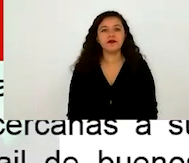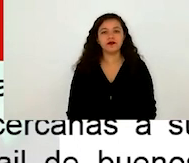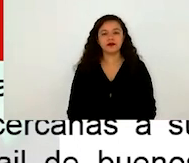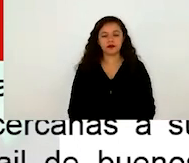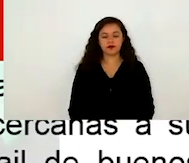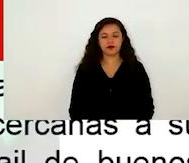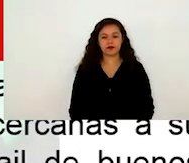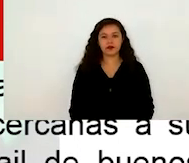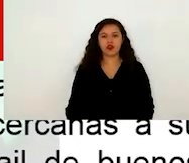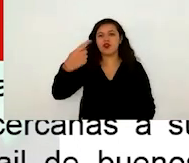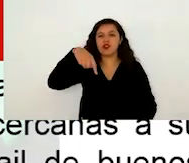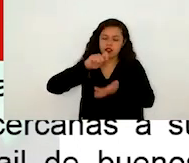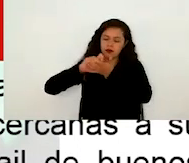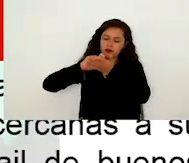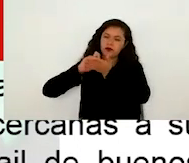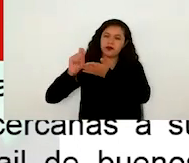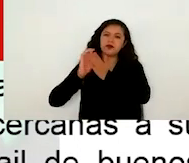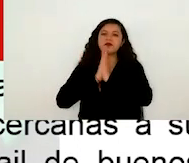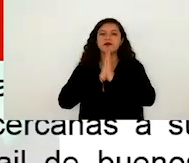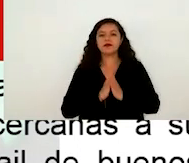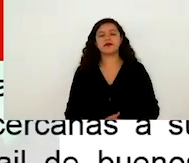vaya anotando por favor